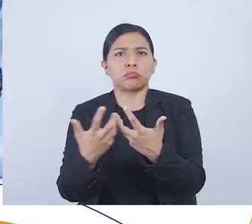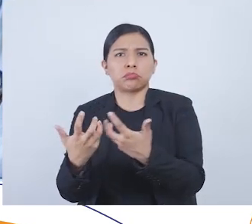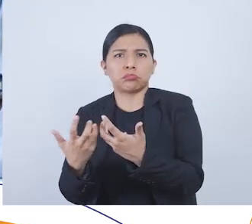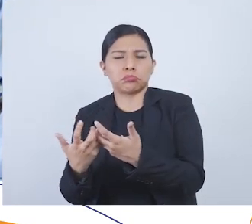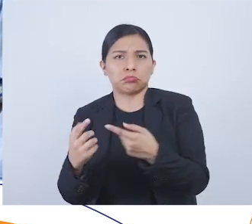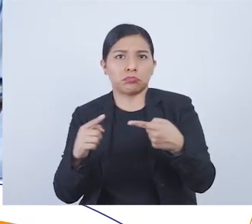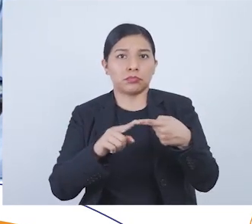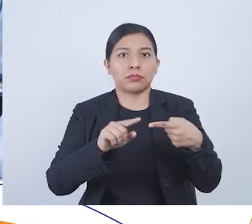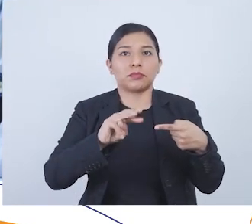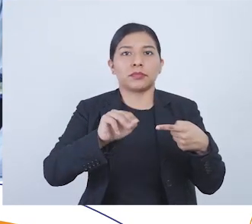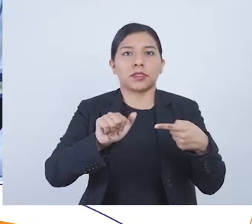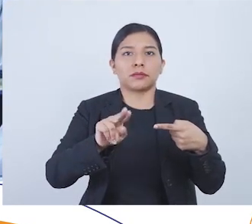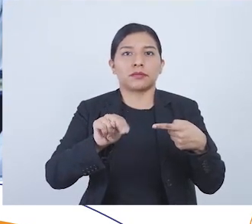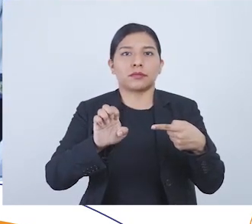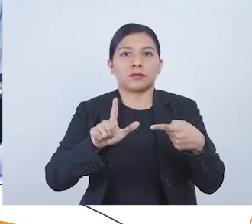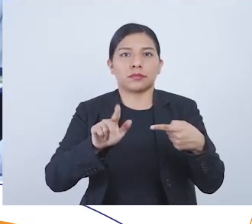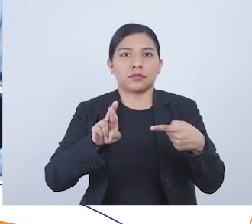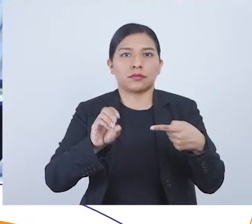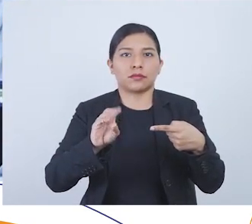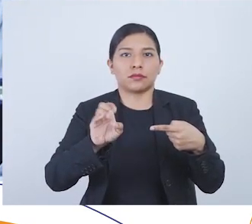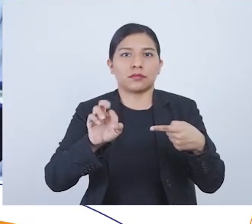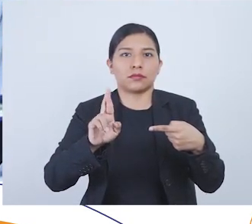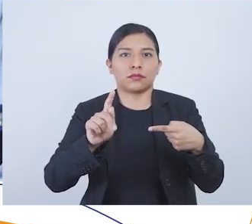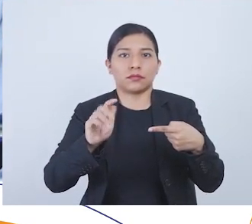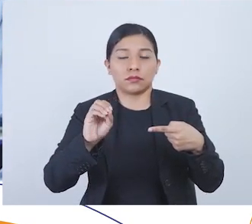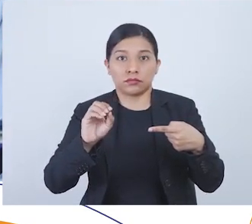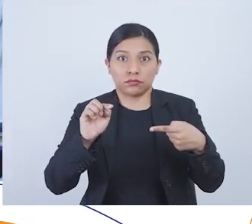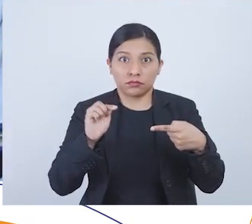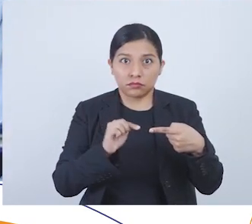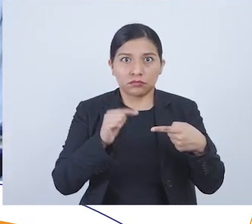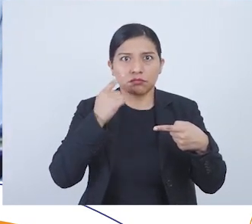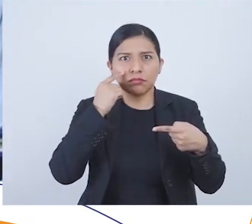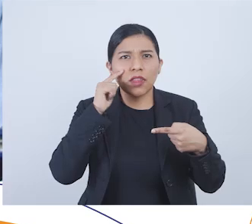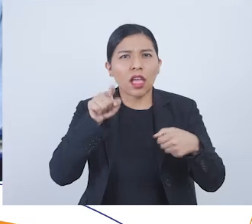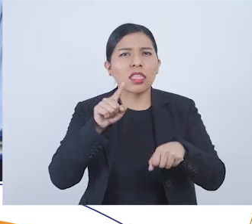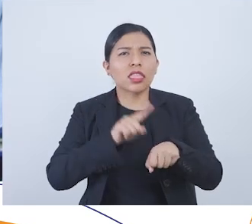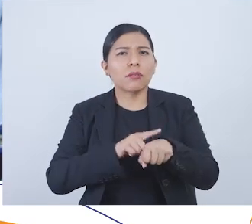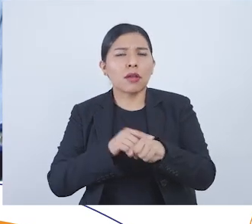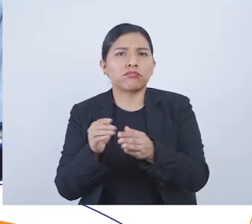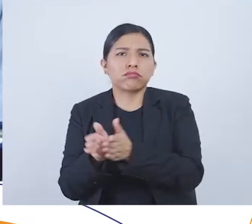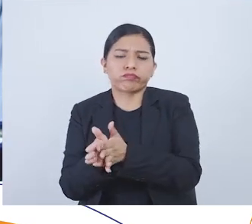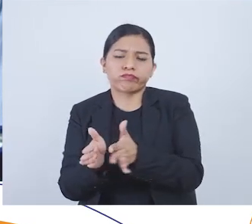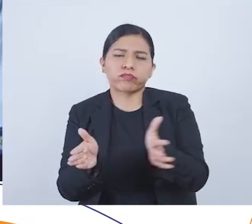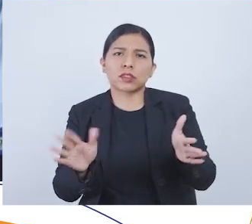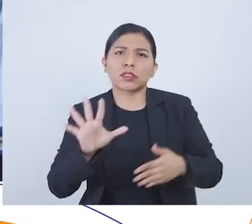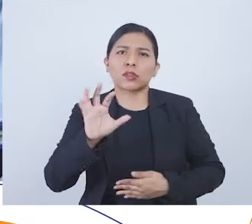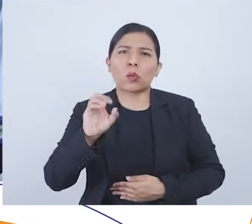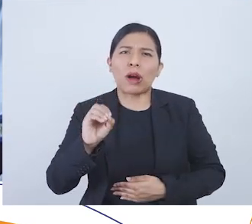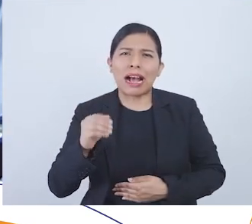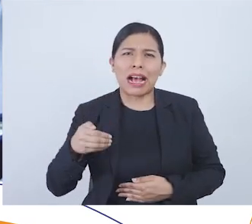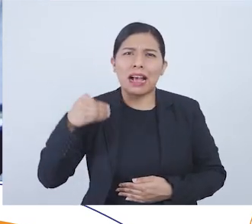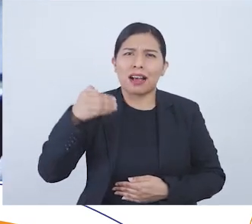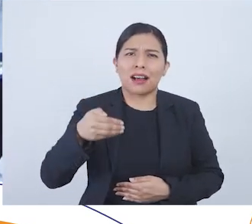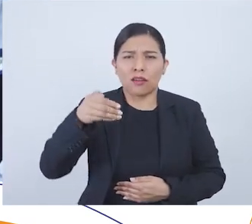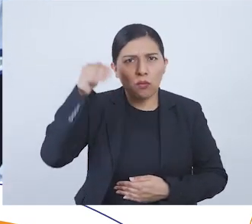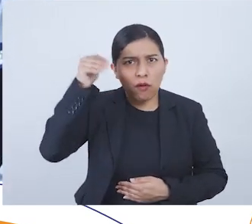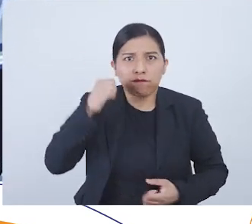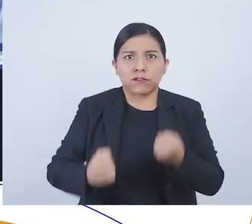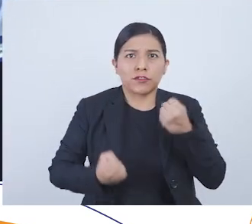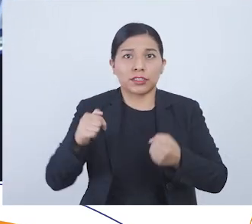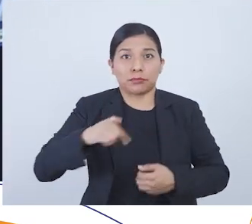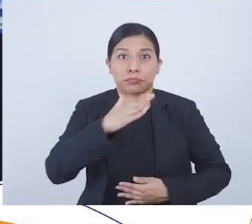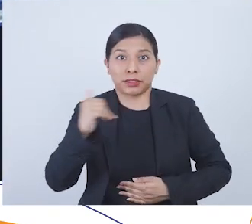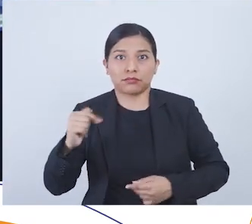licenciado Roberto Hernández, que nos va a hacer una línea del tiempo a través de los 50 años de educación física en el país,